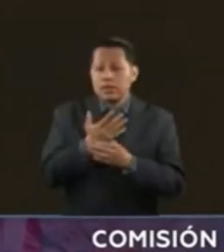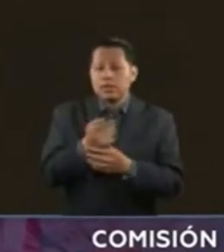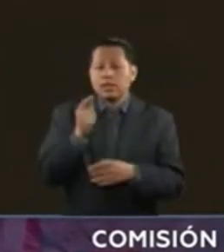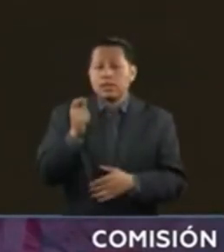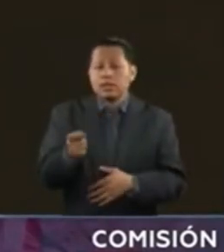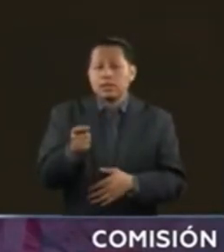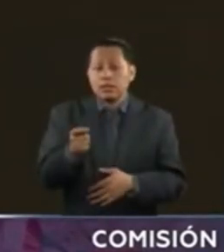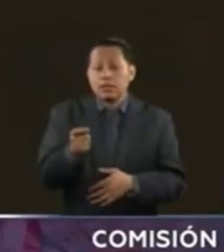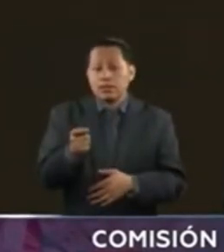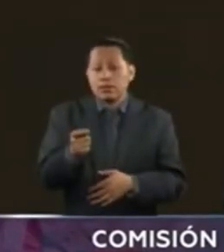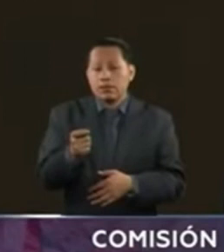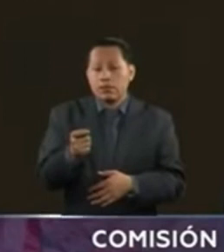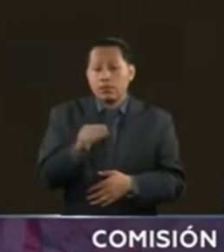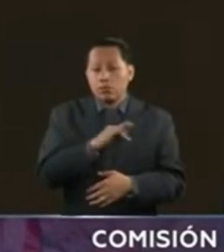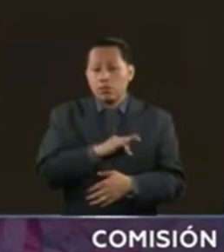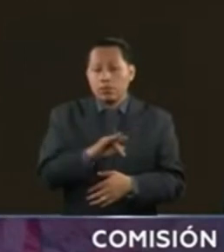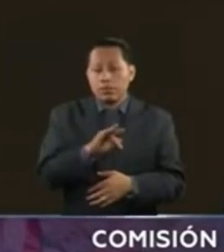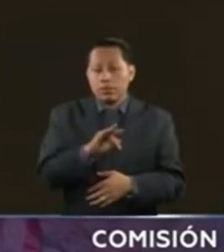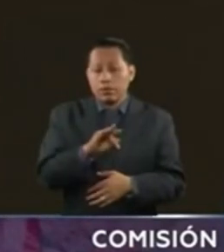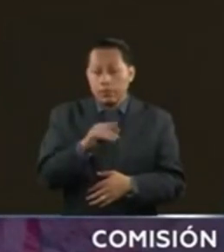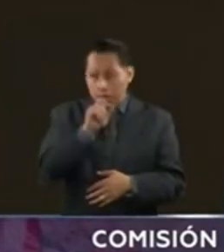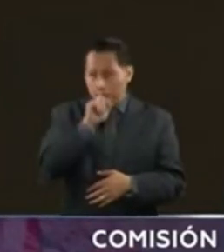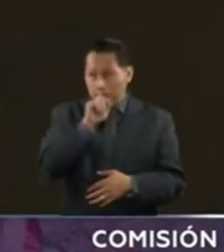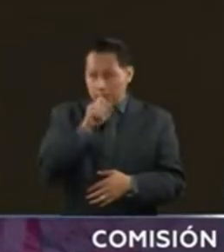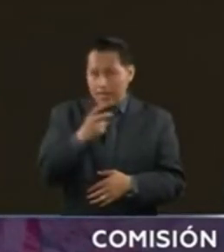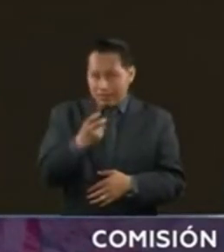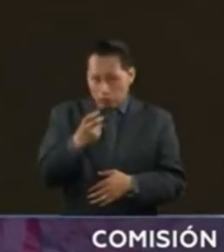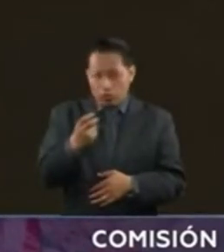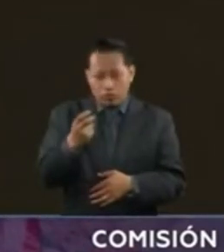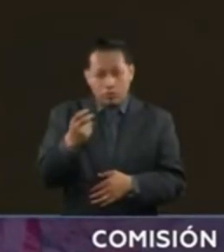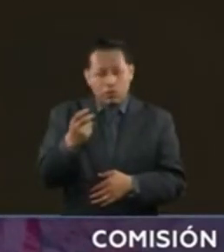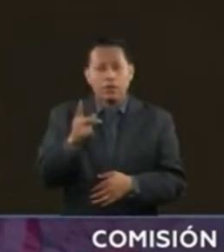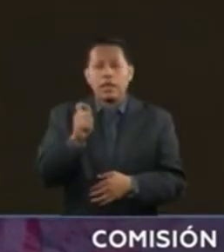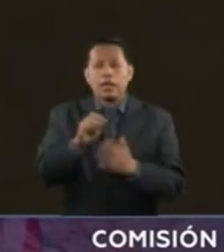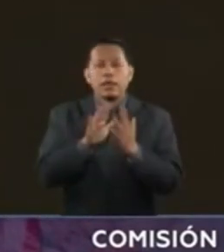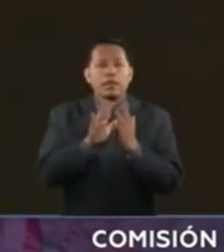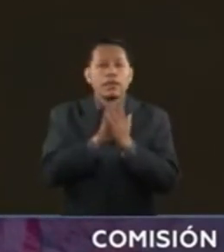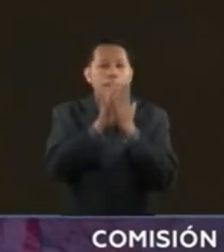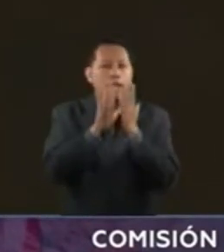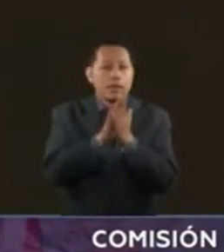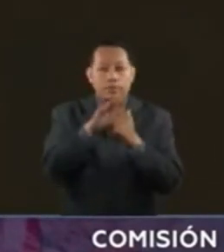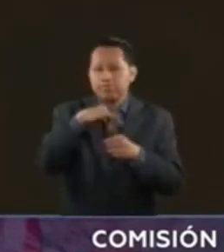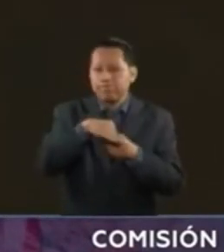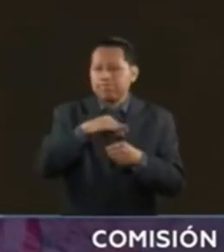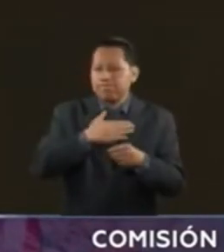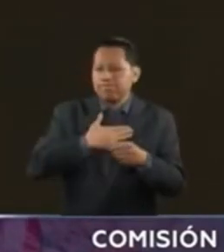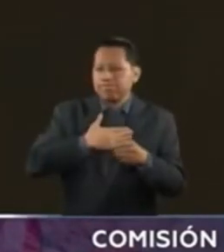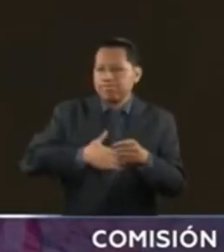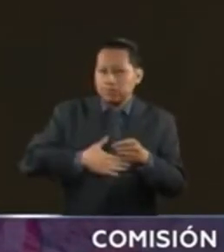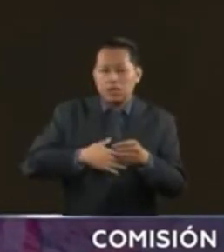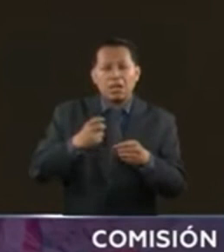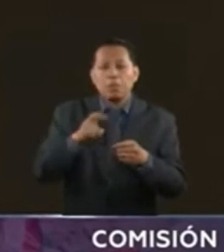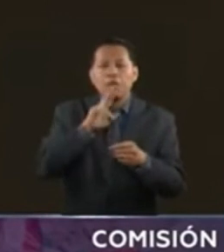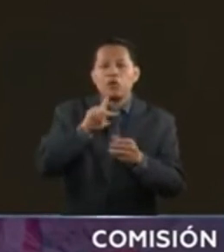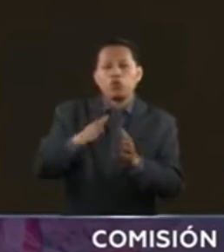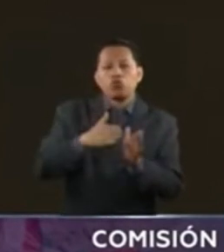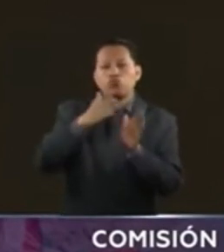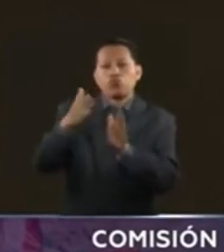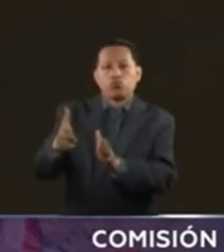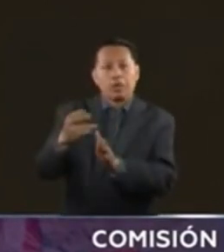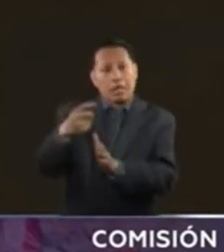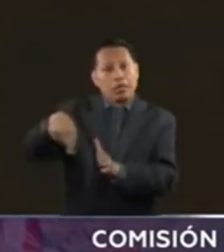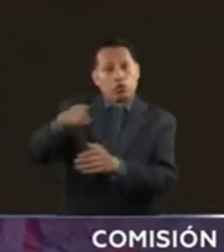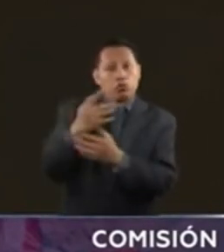posponer este ejercicio de democracia participativa y fue entonces